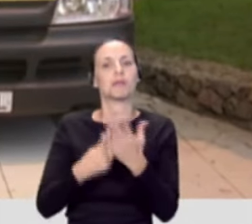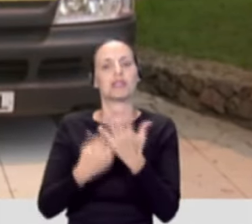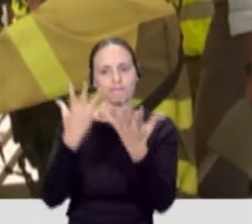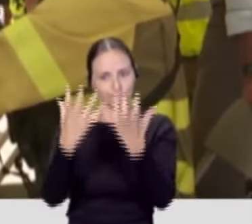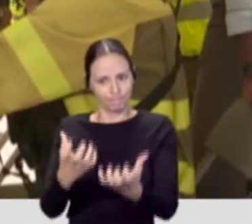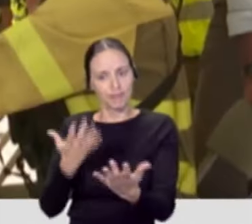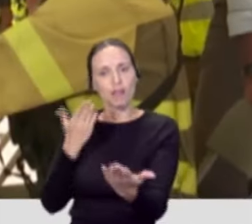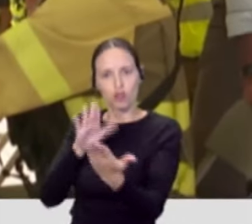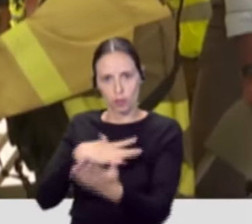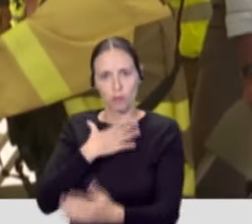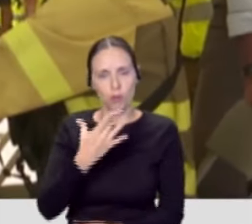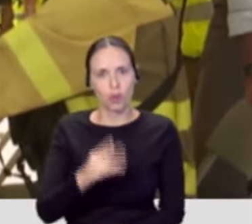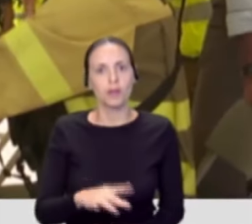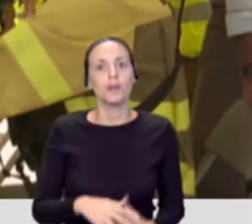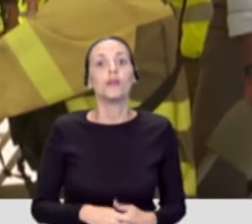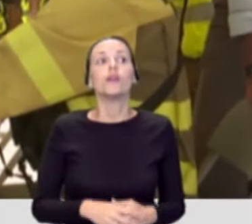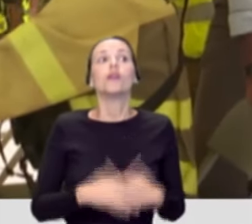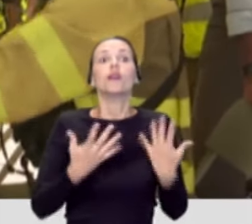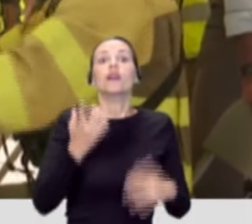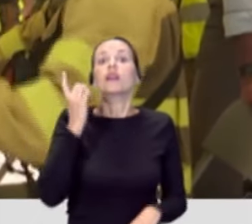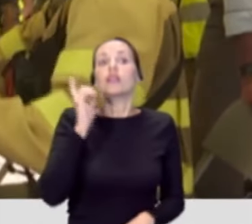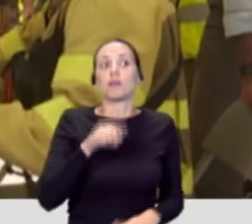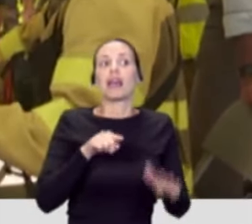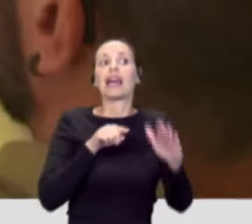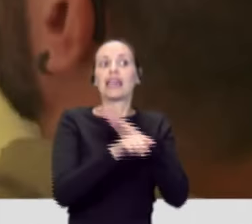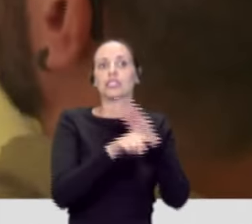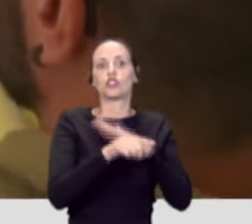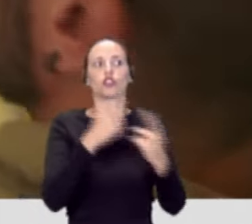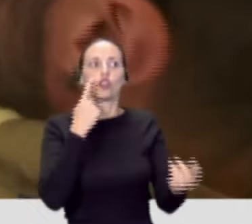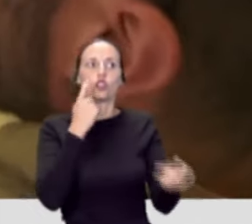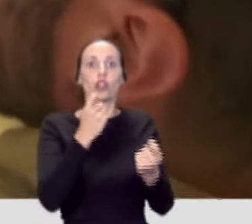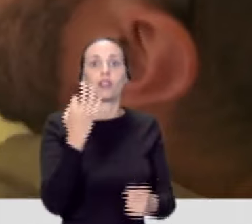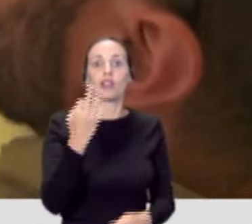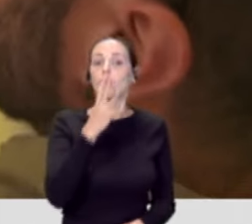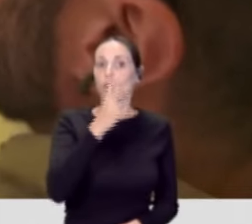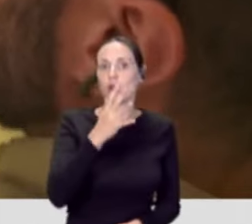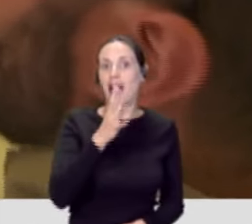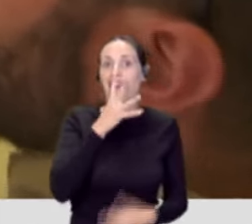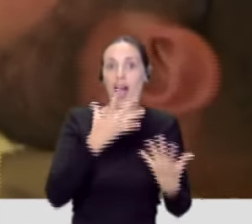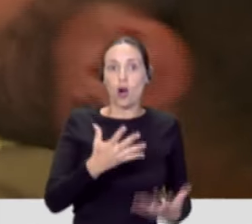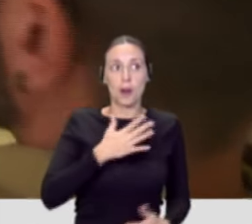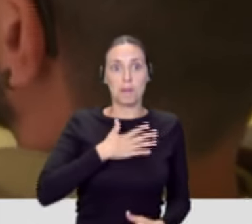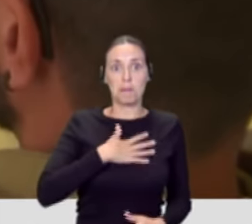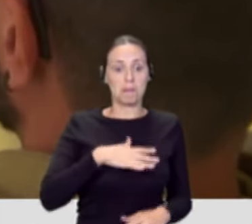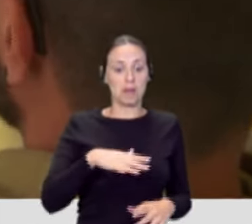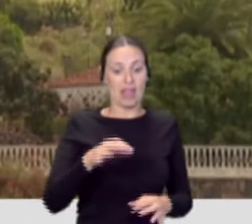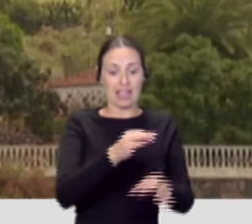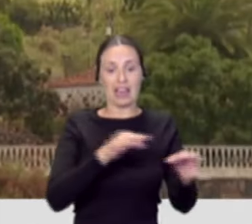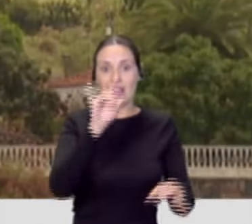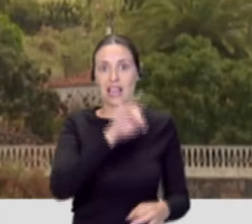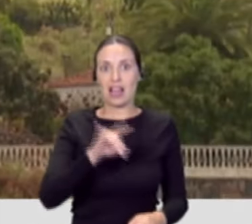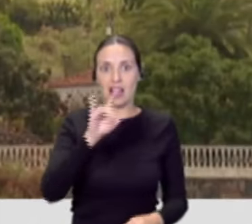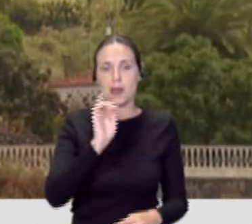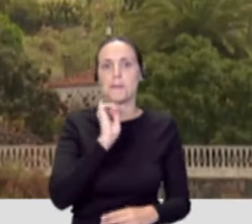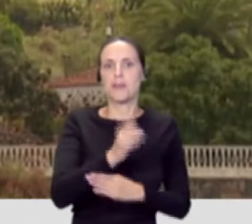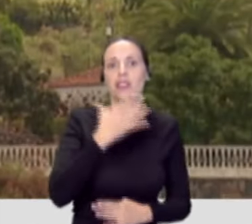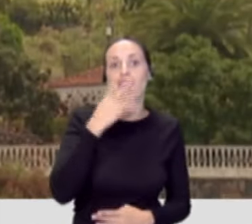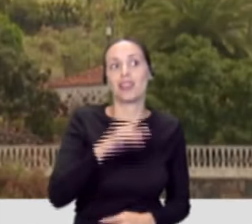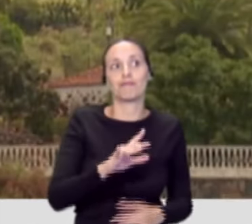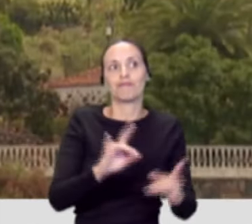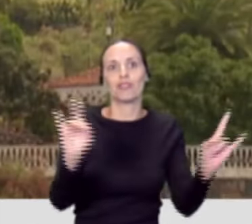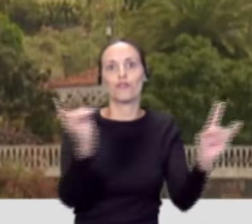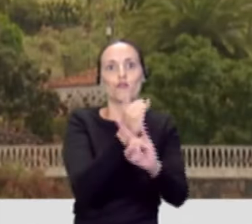de gestión, porque quien gestiona ahora mismo nuestro territorio es, por un lado, los incendios forestales, no los paramos. Ellos mandan de alguna forma el territorio